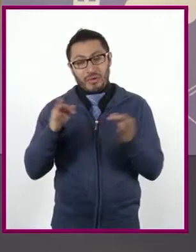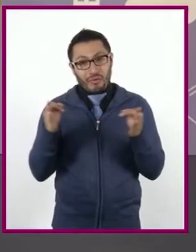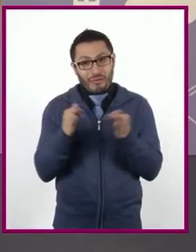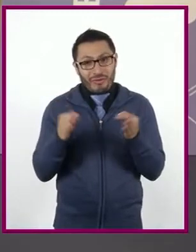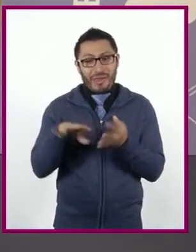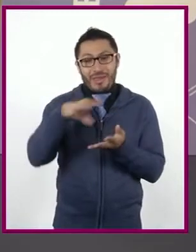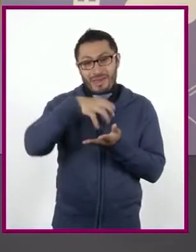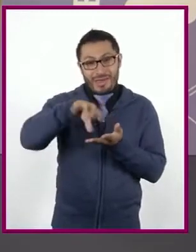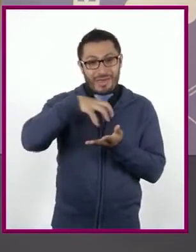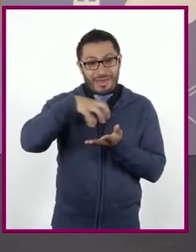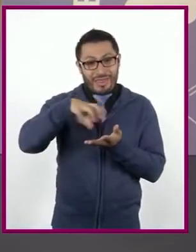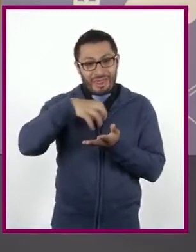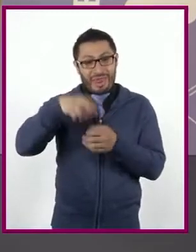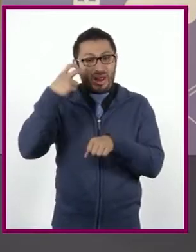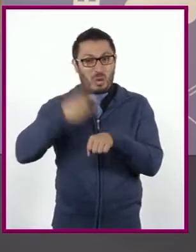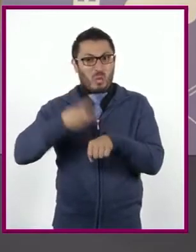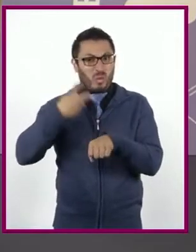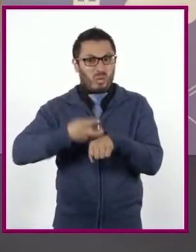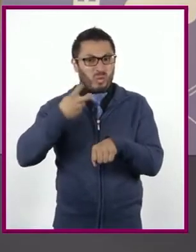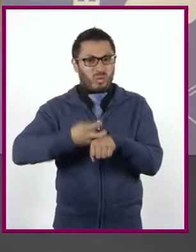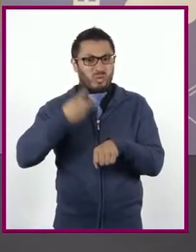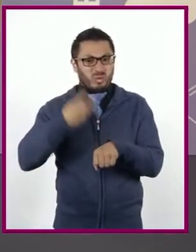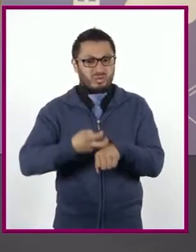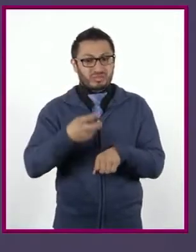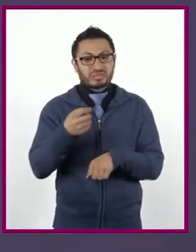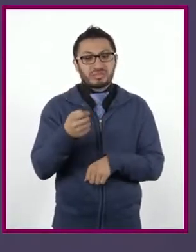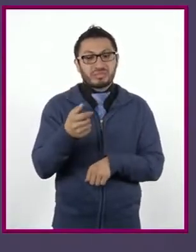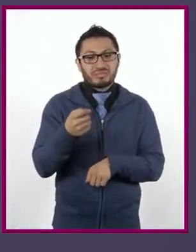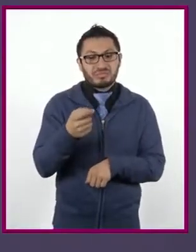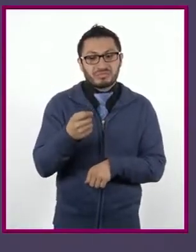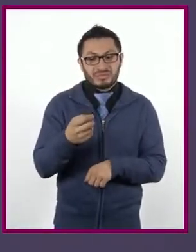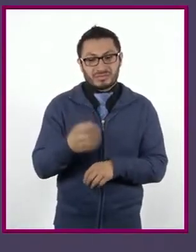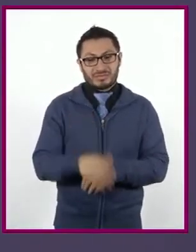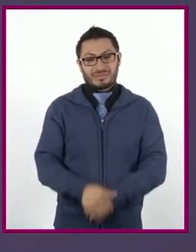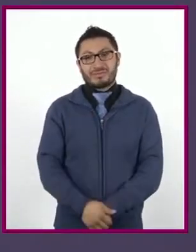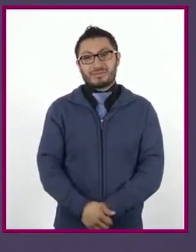una gelatina muy dura con un poco de grumo.